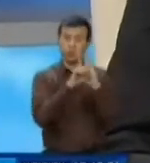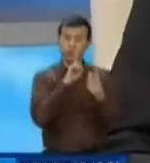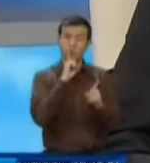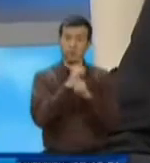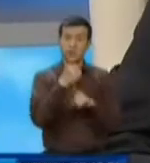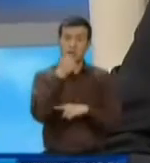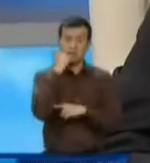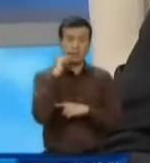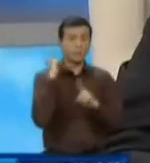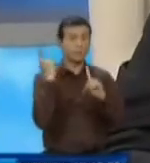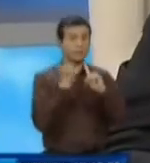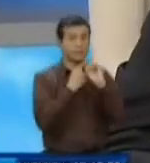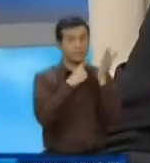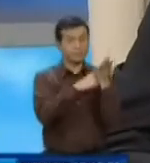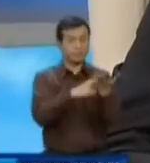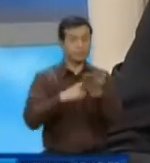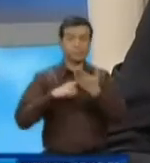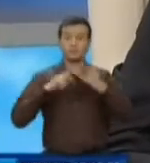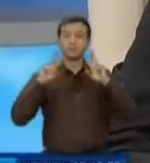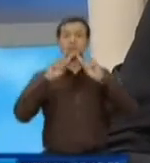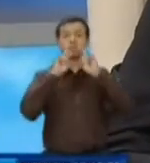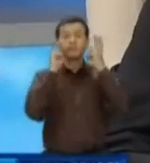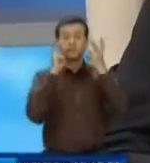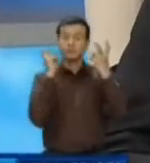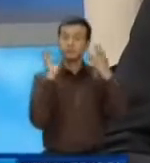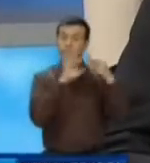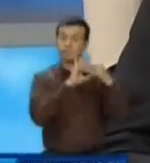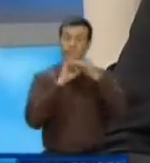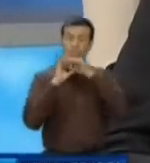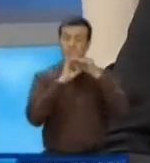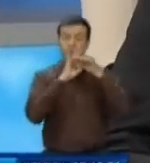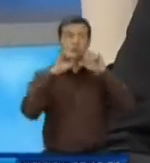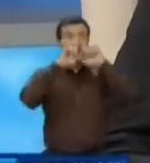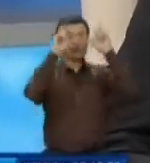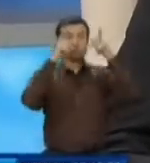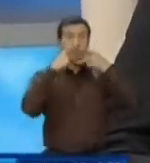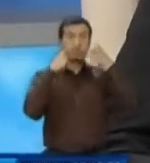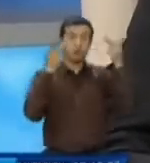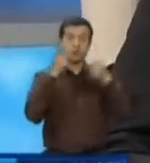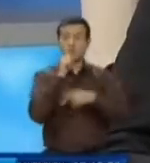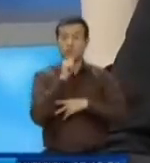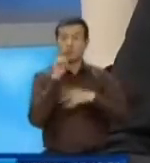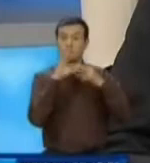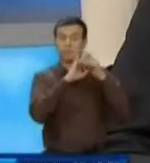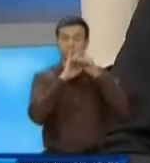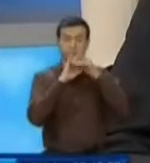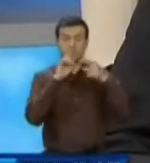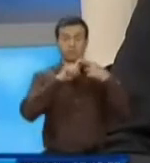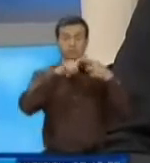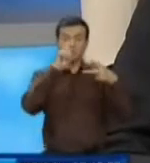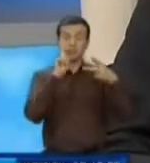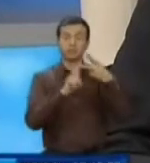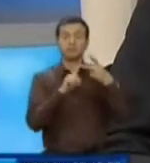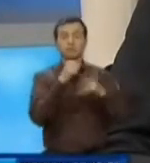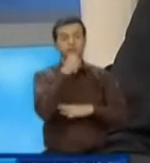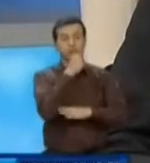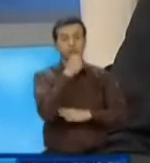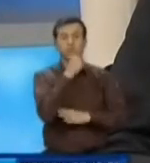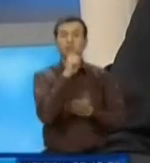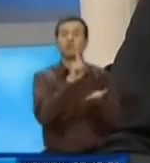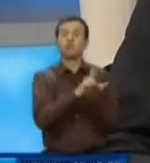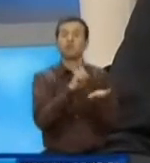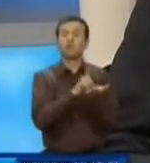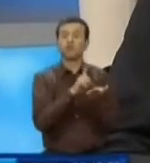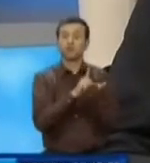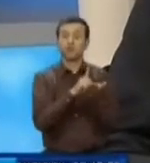estuvo el primer debate que tiene que ver con la articulación pública privada y en el segundo bloque tendremos al doctor en medicina